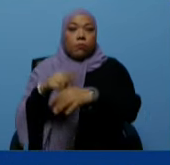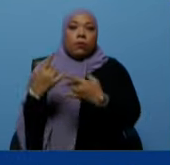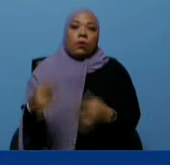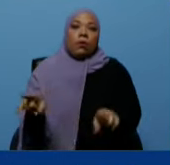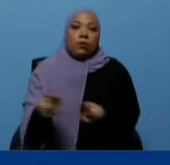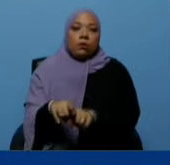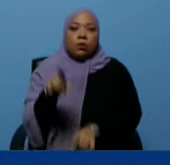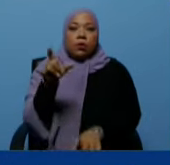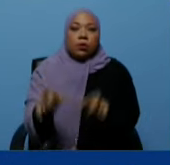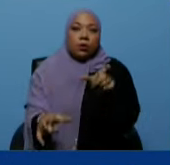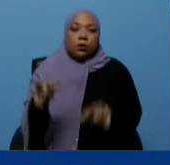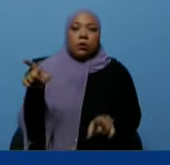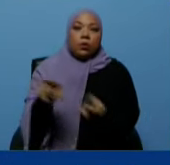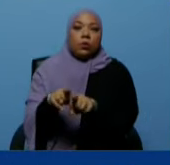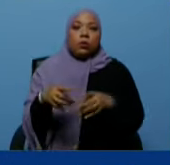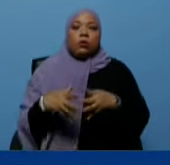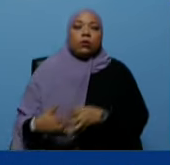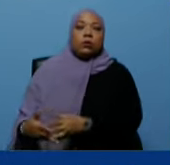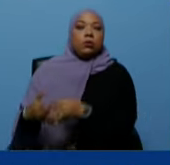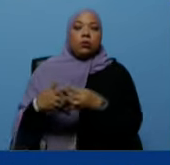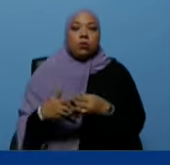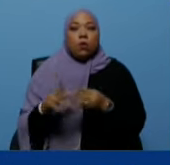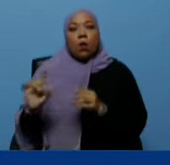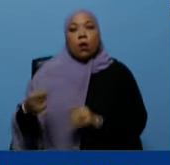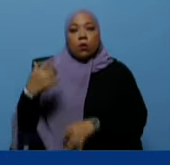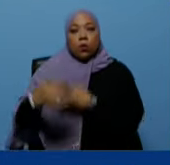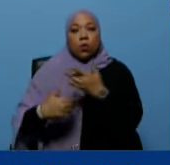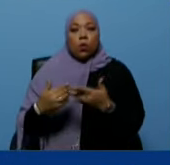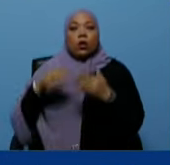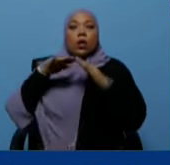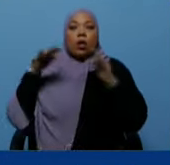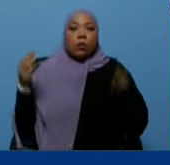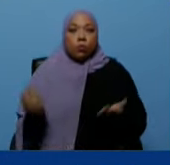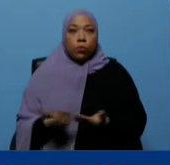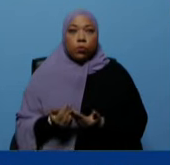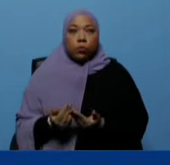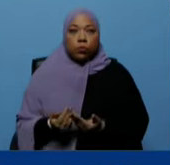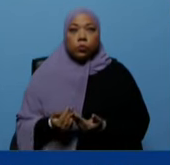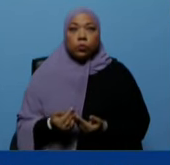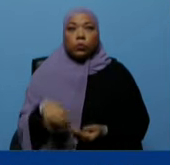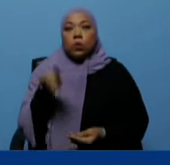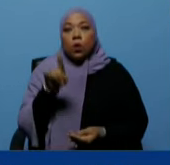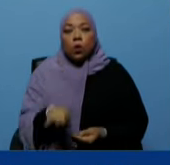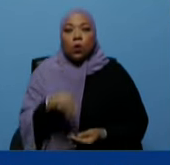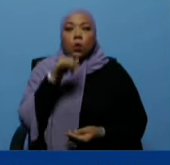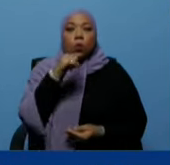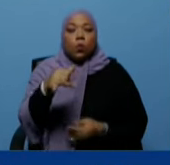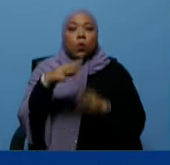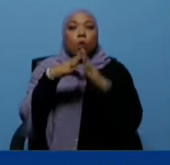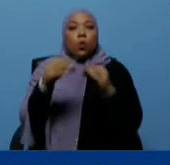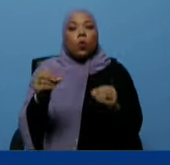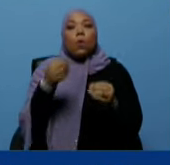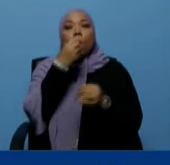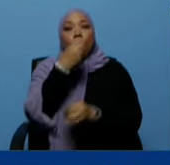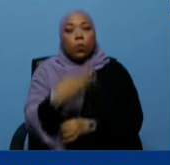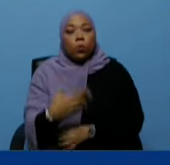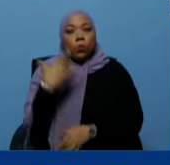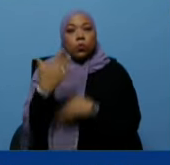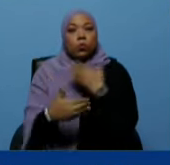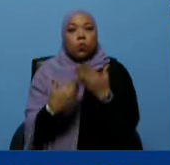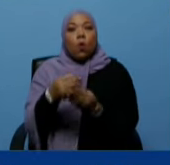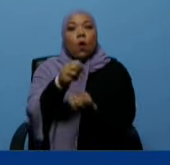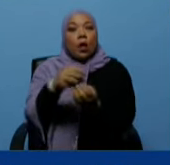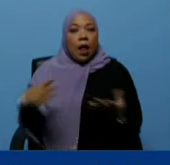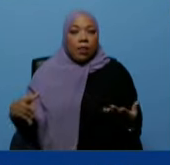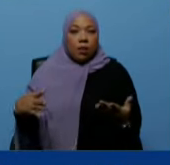máxima calidad en las instalaciones de primer nivel del mundo. Y además, totalmente